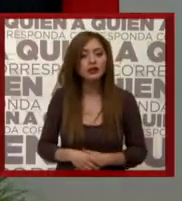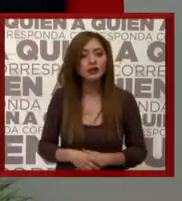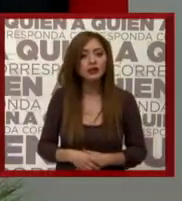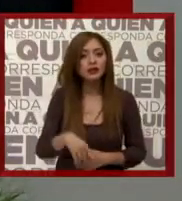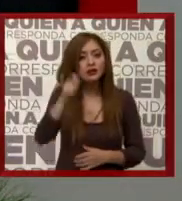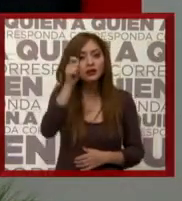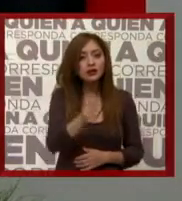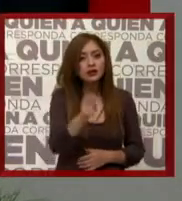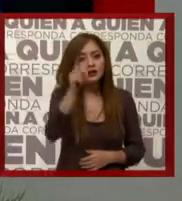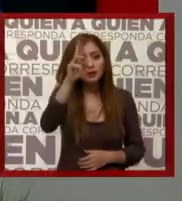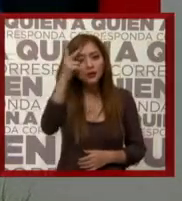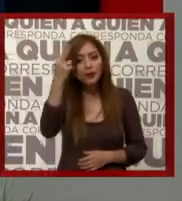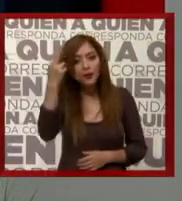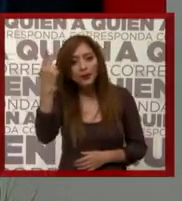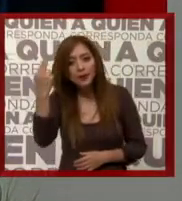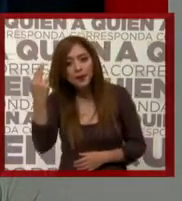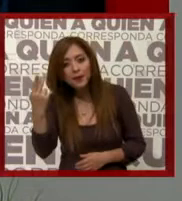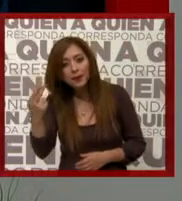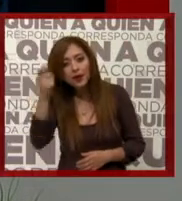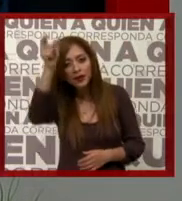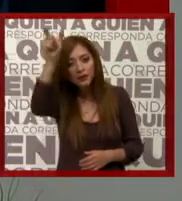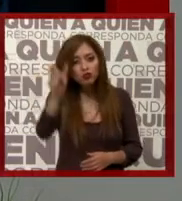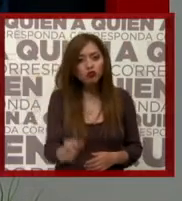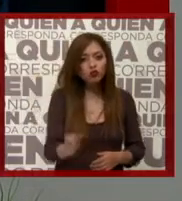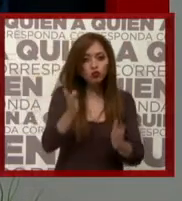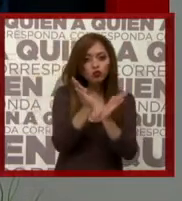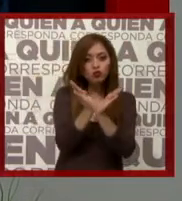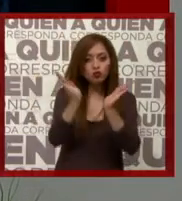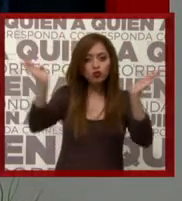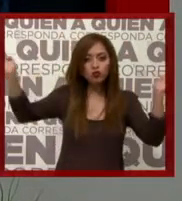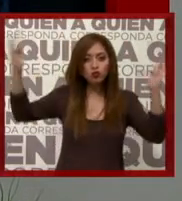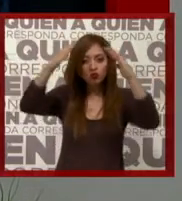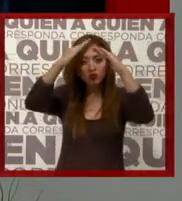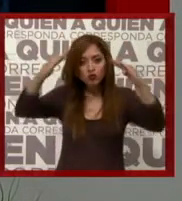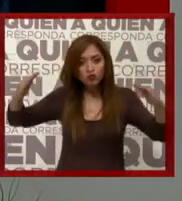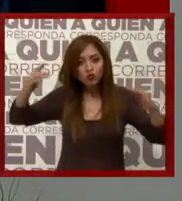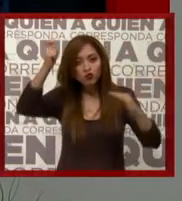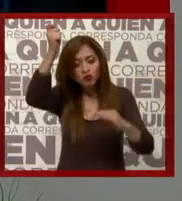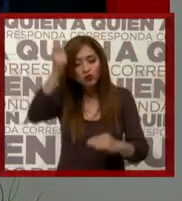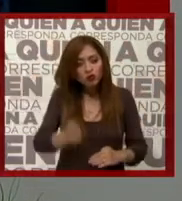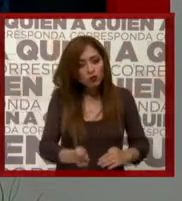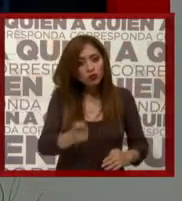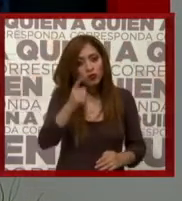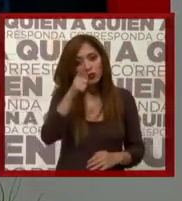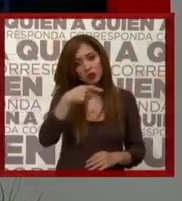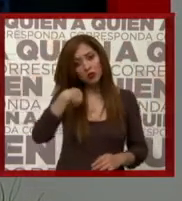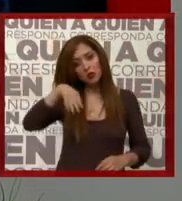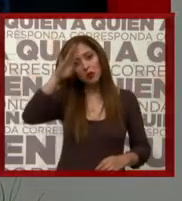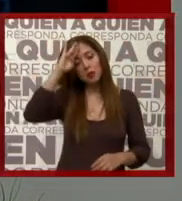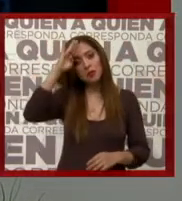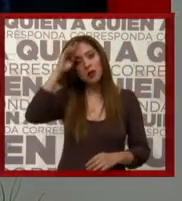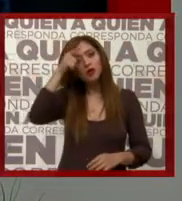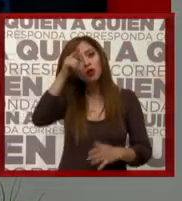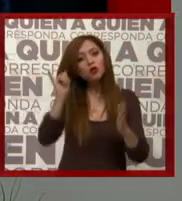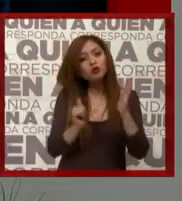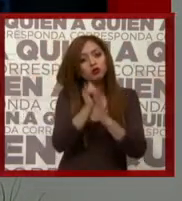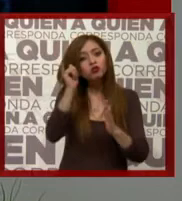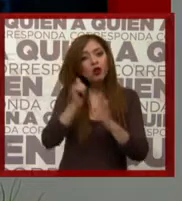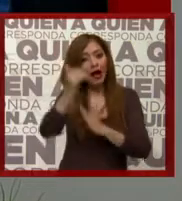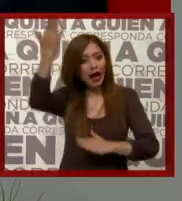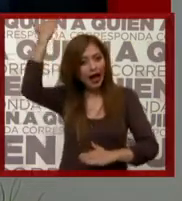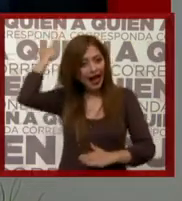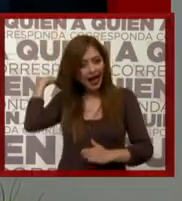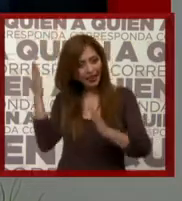que ya está apuntalado esto, ya que le ponen las vigas estas atravesadas. No creo que sea de la construcción original, porque